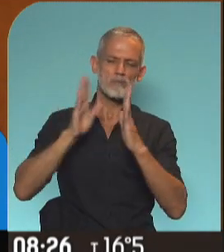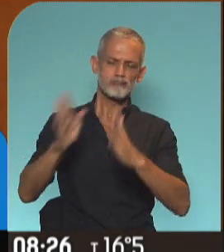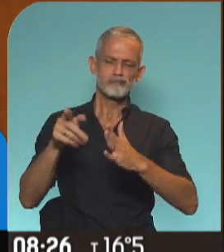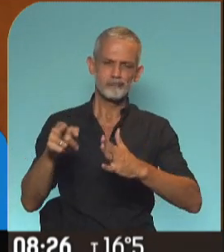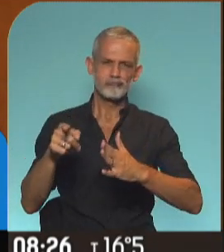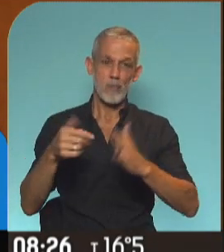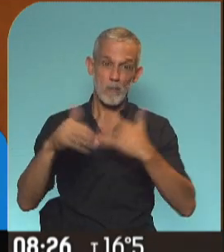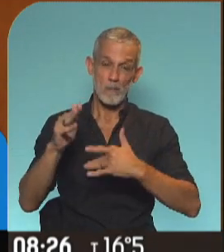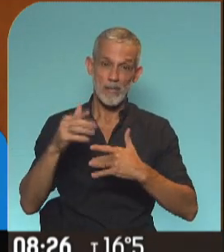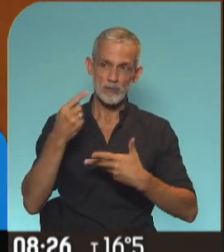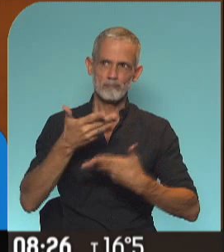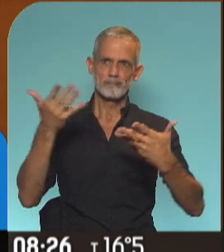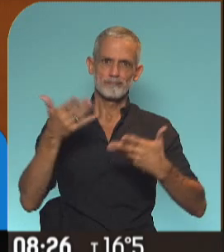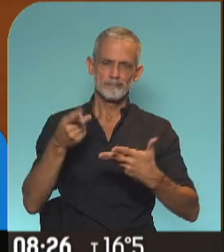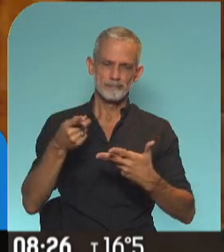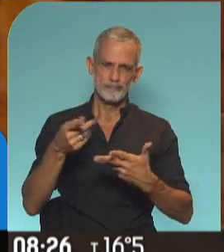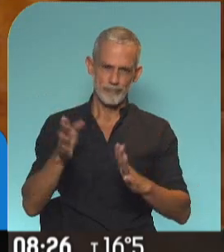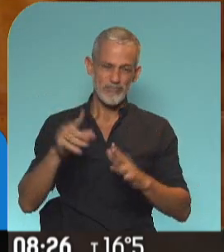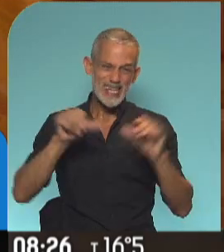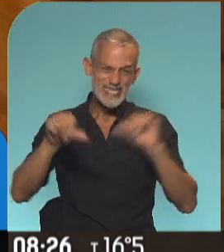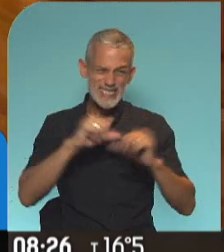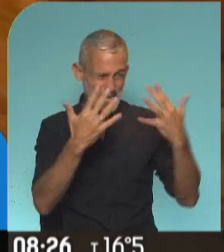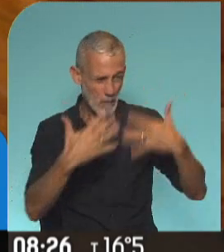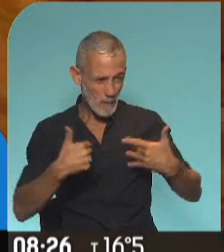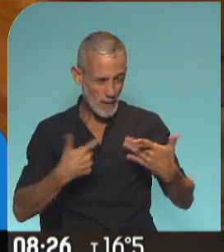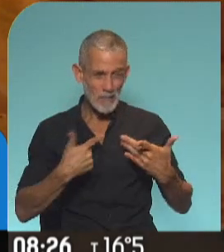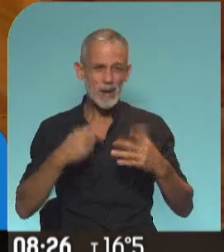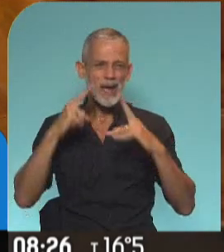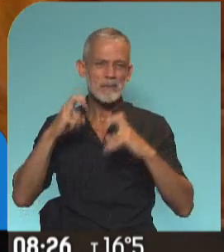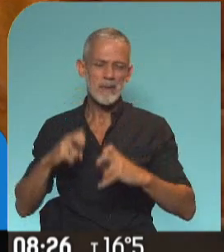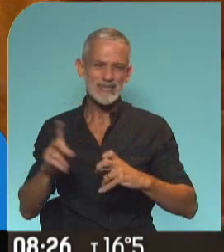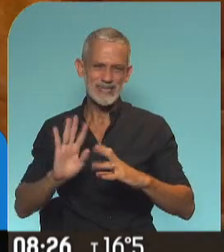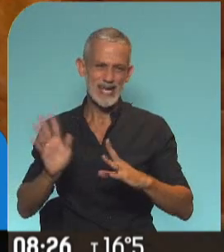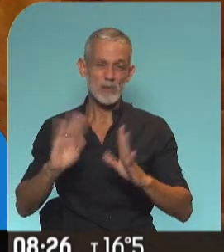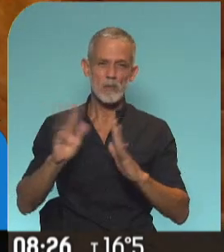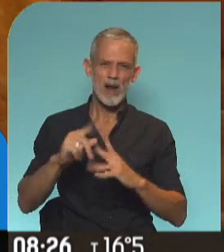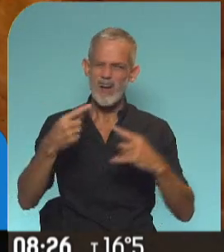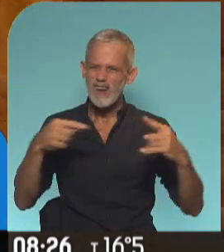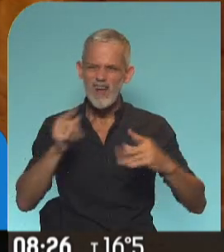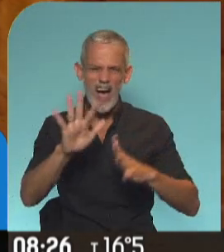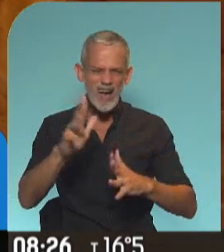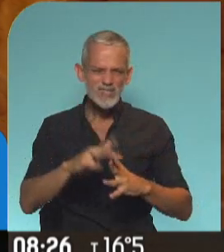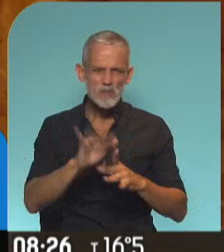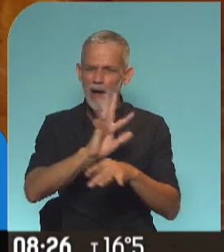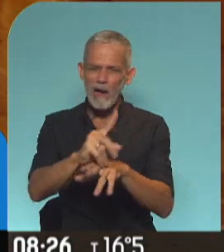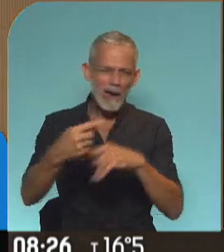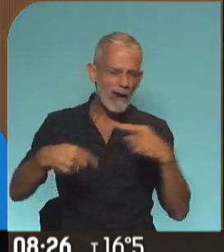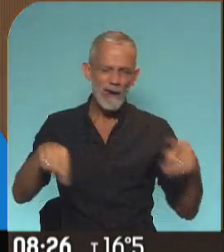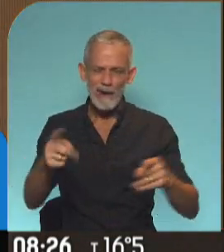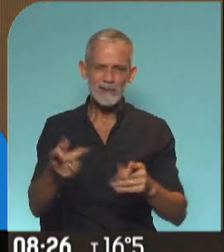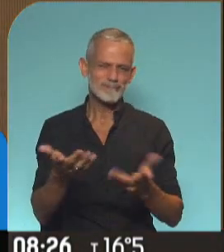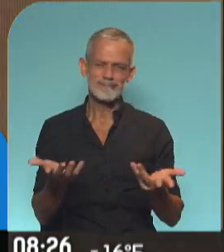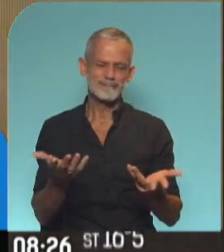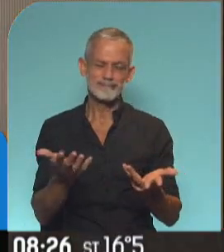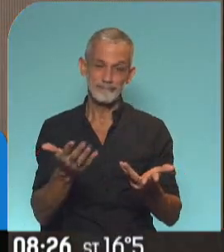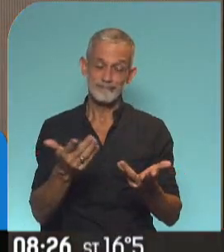riesgo y mayor exposición la ciencia no te prepara te prepara para investigar no te prepara para las miserias de lo que son los padres nos